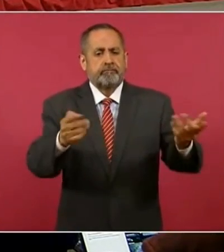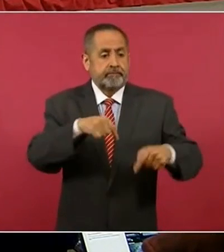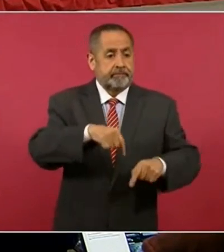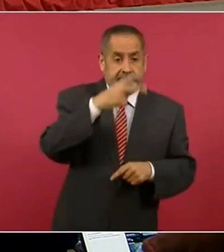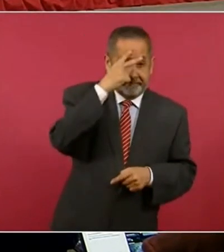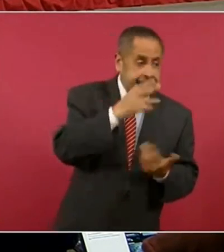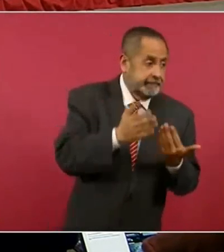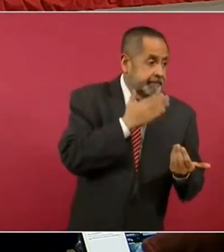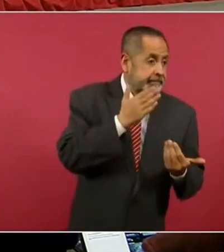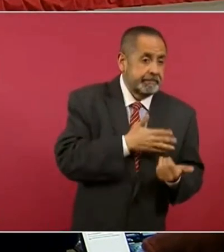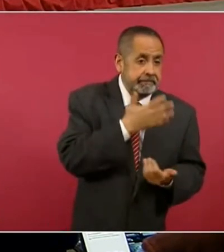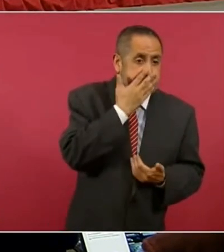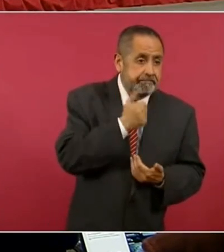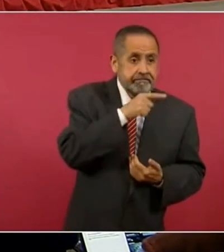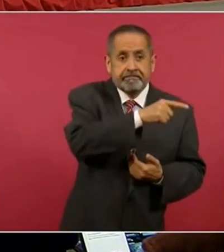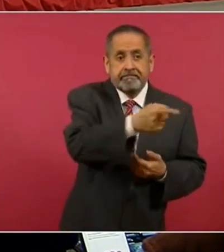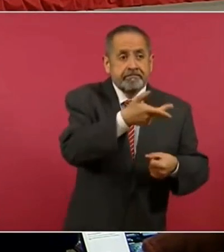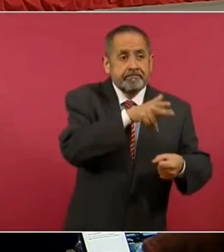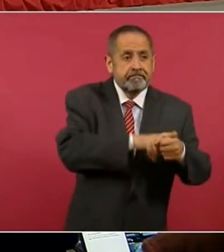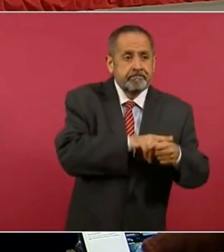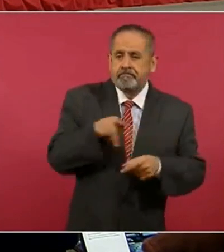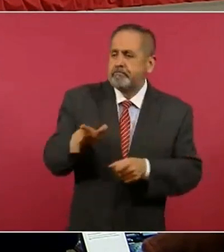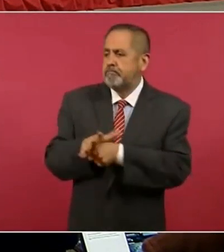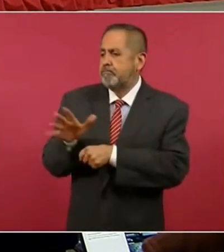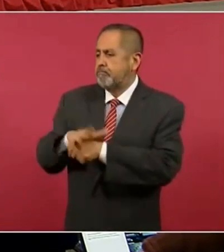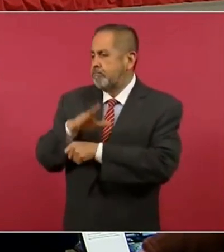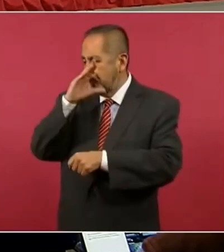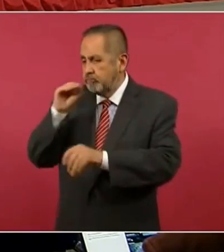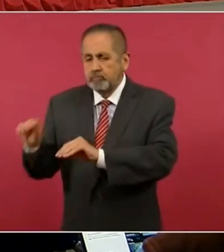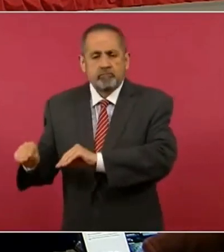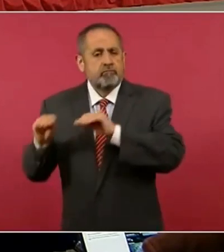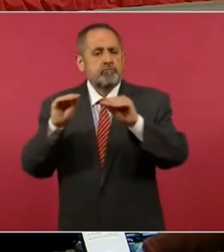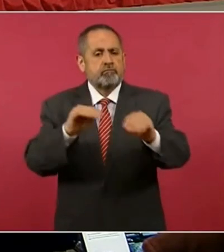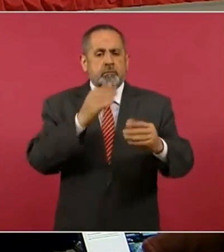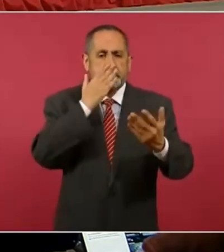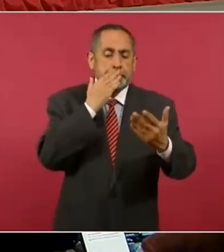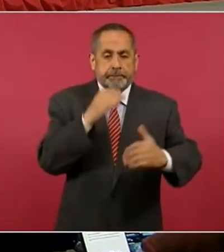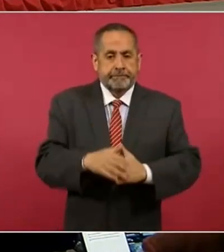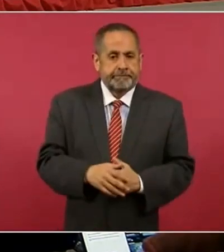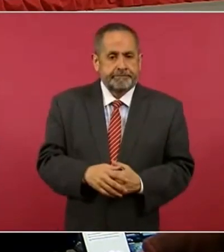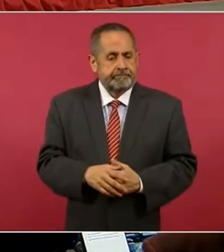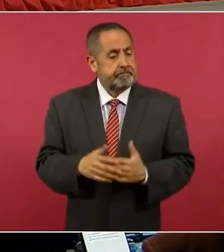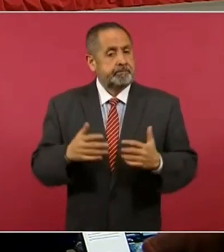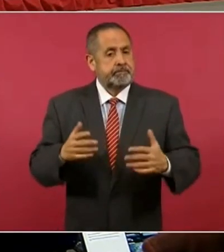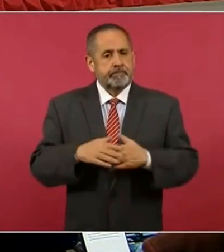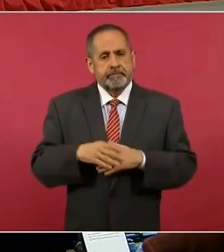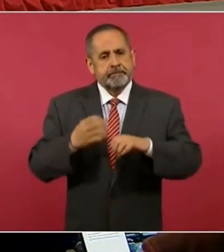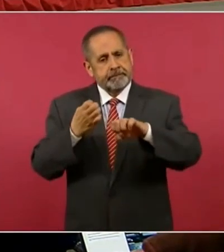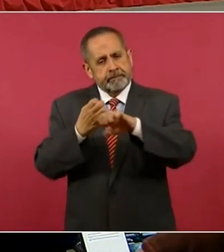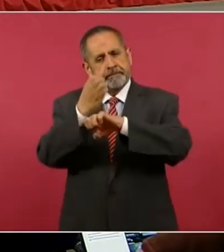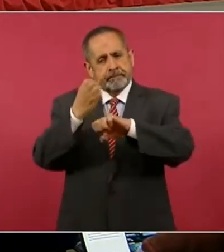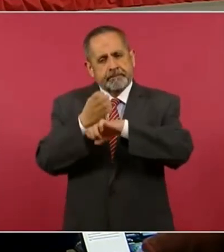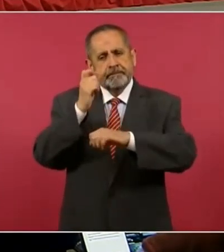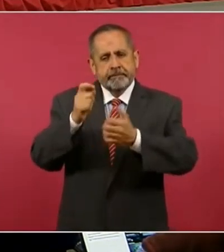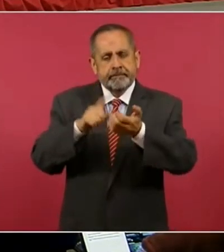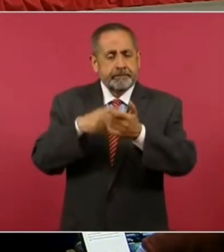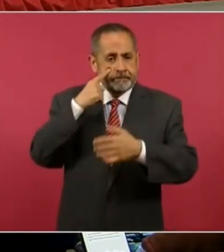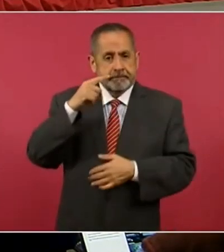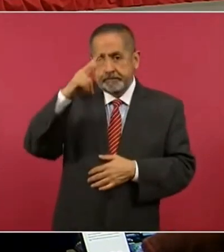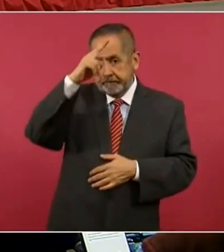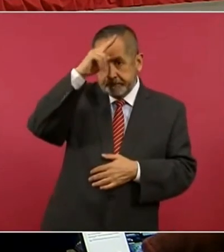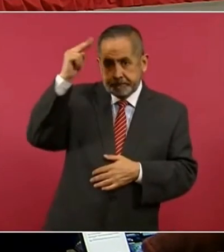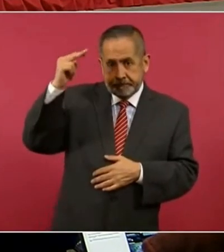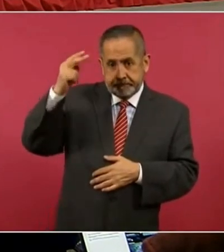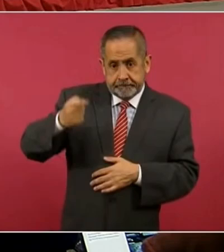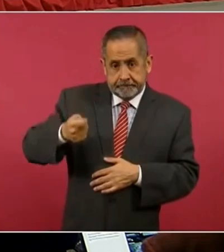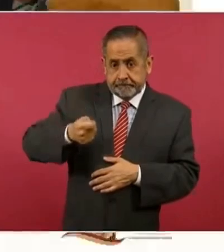para estos hospitales. Y pasamos ahora sí a la revisión estado por estado. Nayarit, nuestro primer